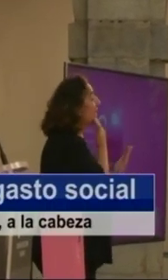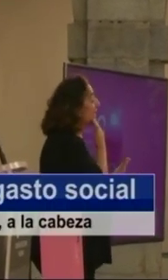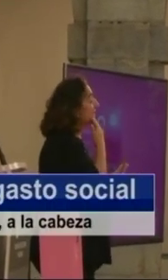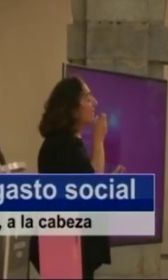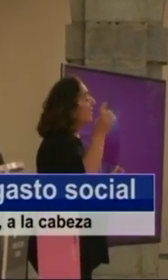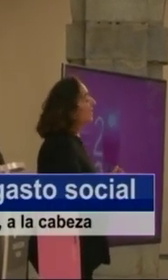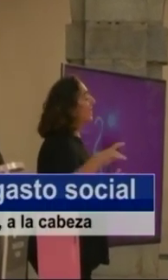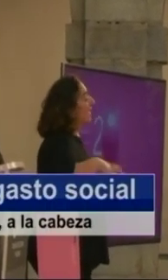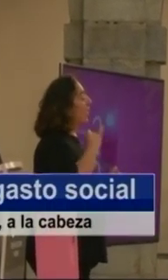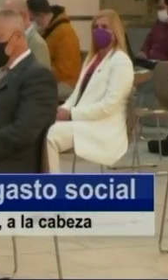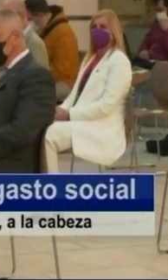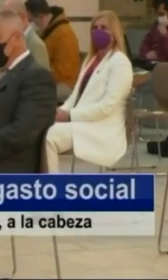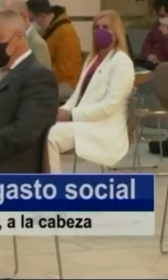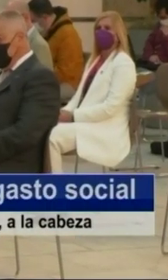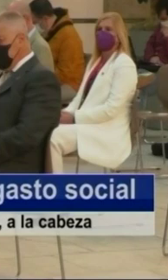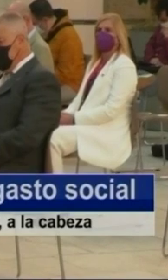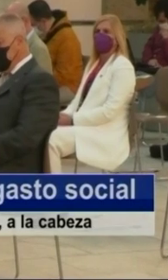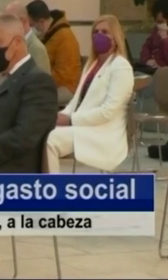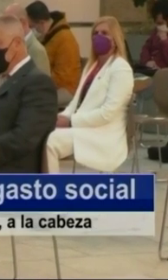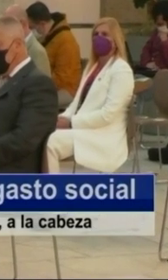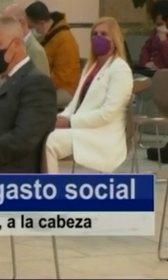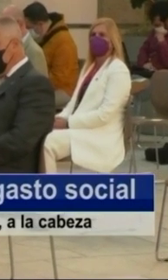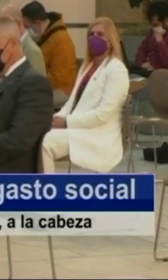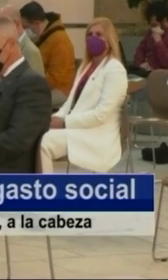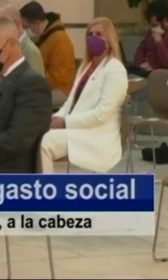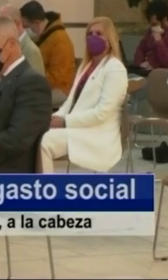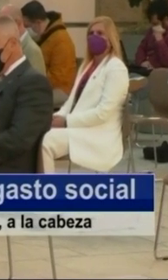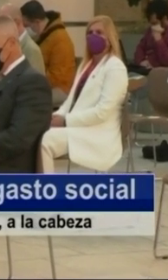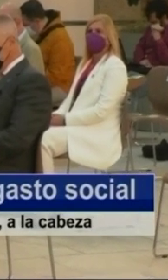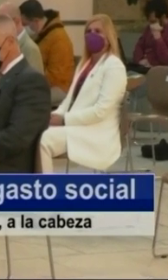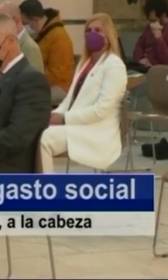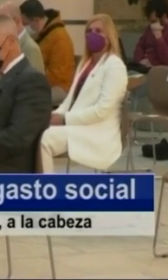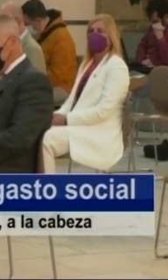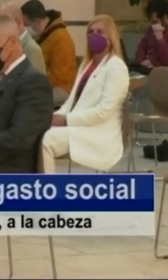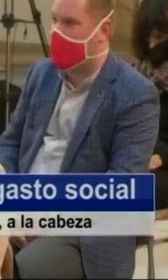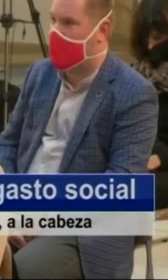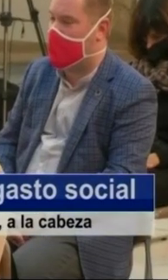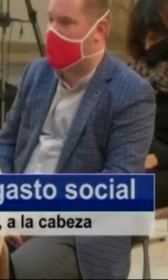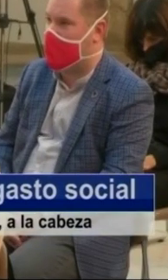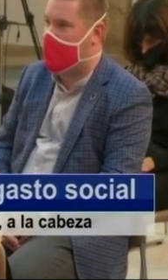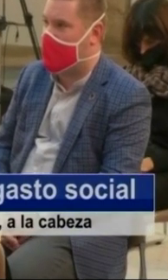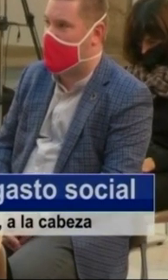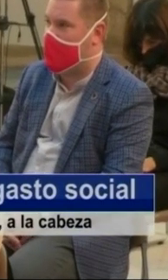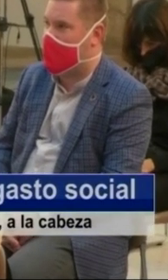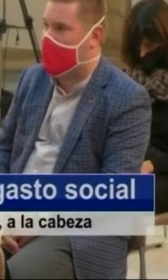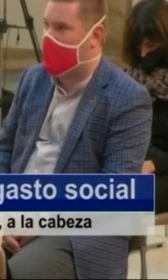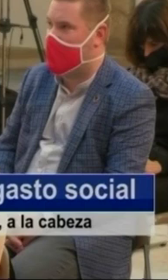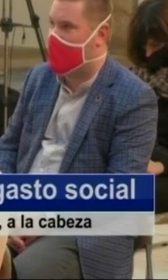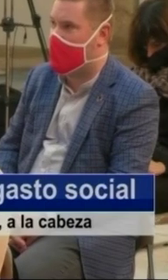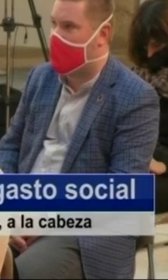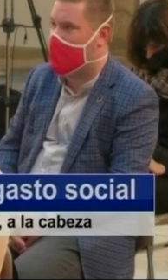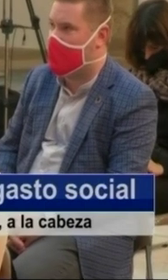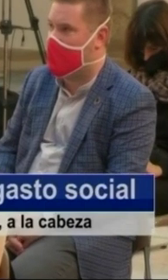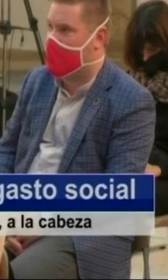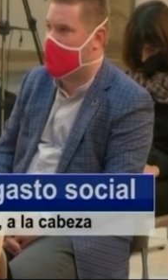las inversiones en sanidad, educación, servicios sociales y el Servicio Cántabro de Empleo. Sube 600.000 euros el